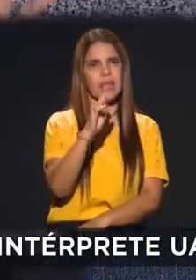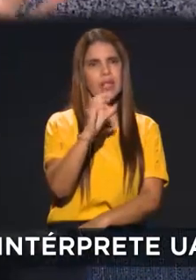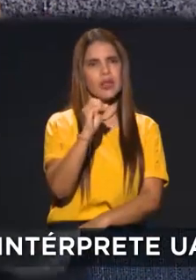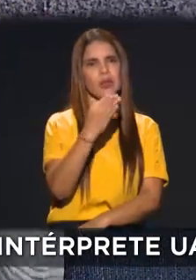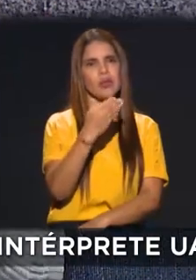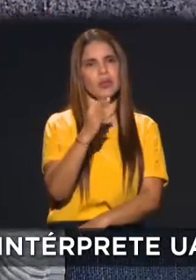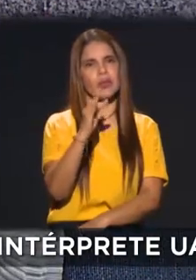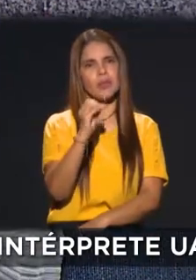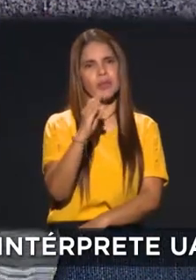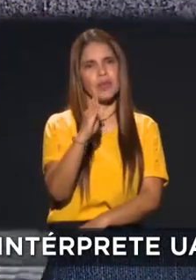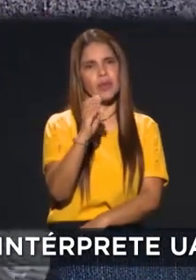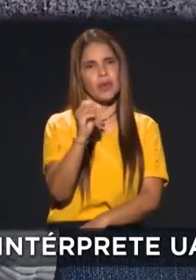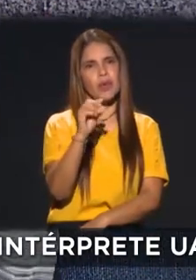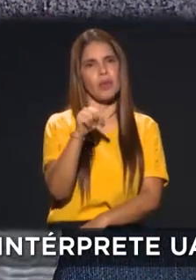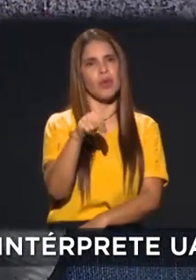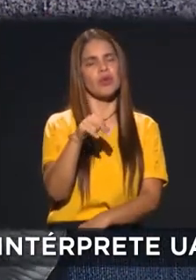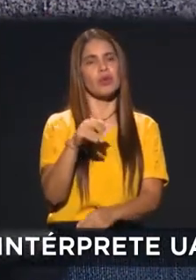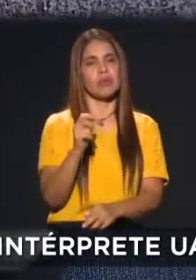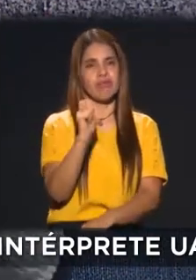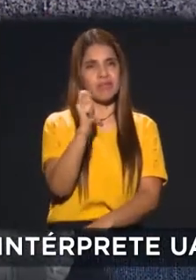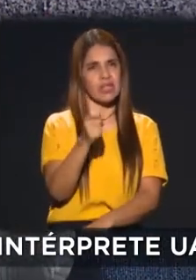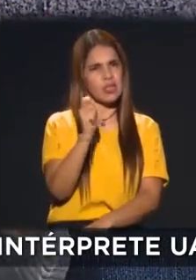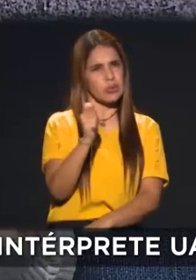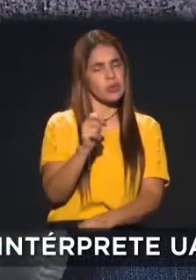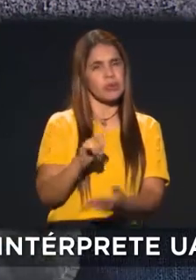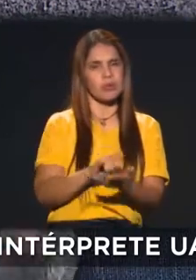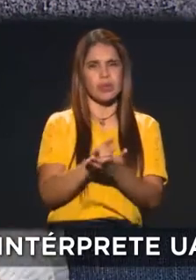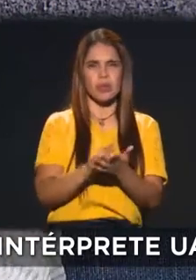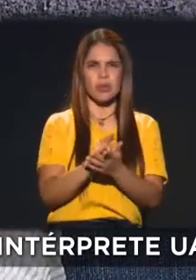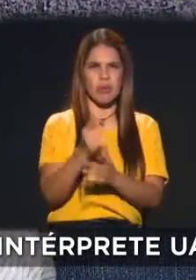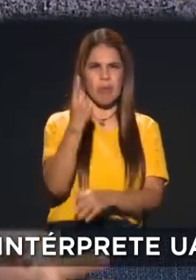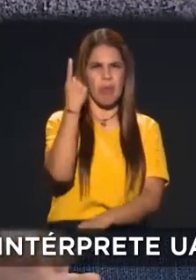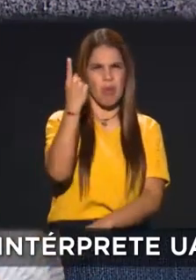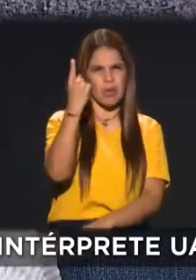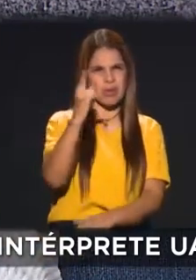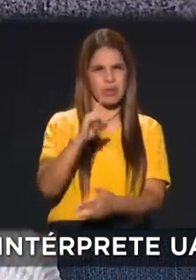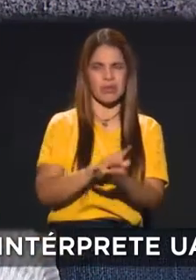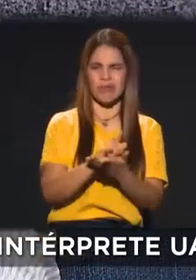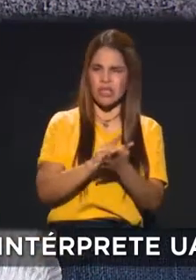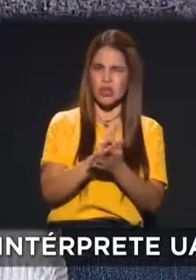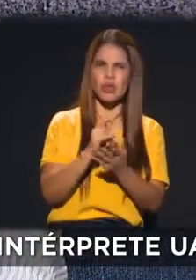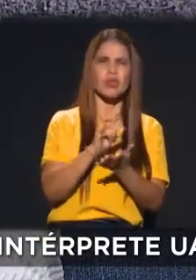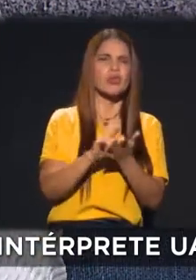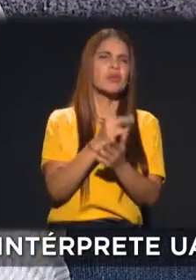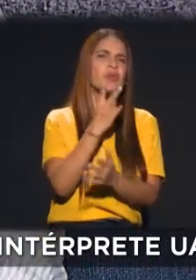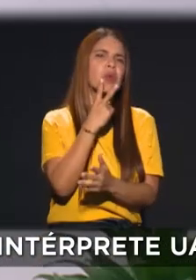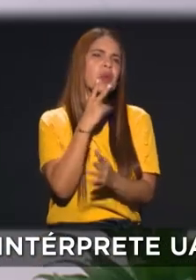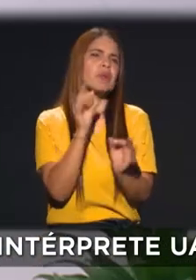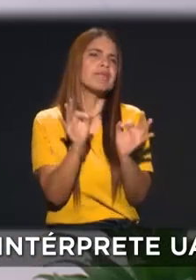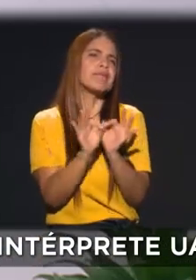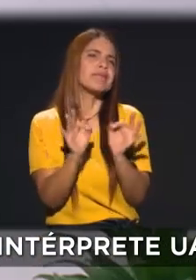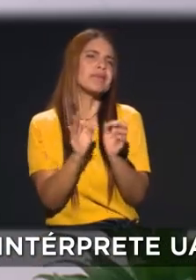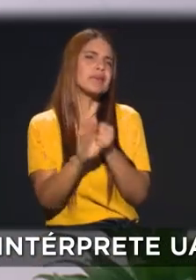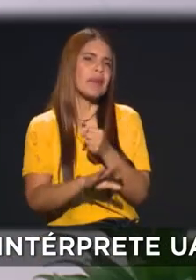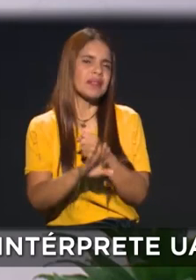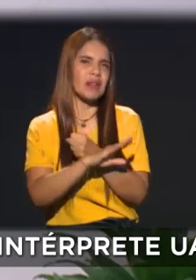cualquier persona lo podamos comprender. Porque esa es la idea, que todos podamos ver la realidad, por ejemplo, política del país, que es lo que está pasando. Bueno, ¿cómo